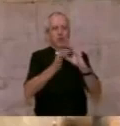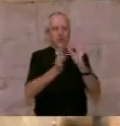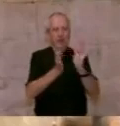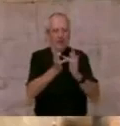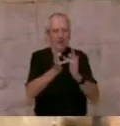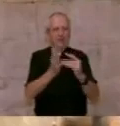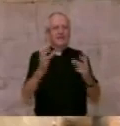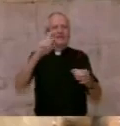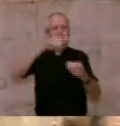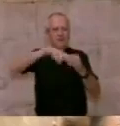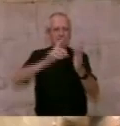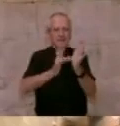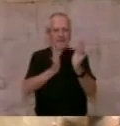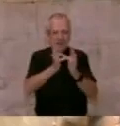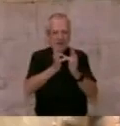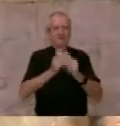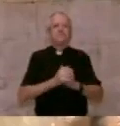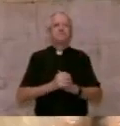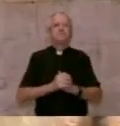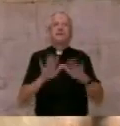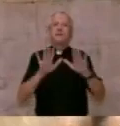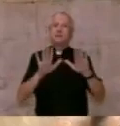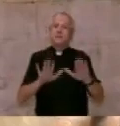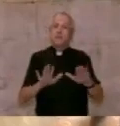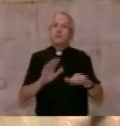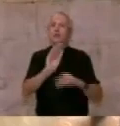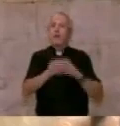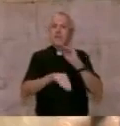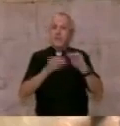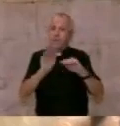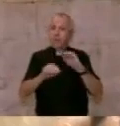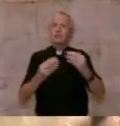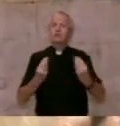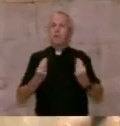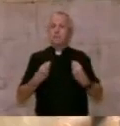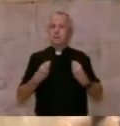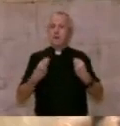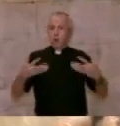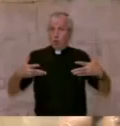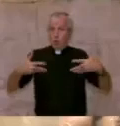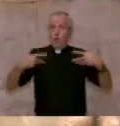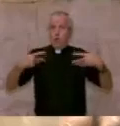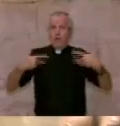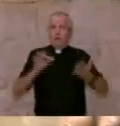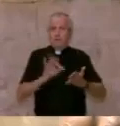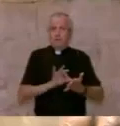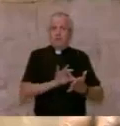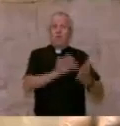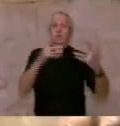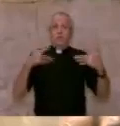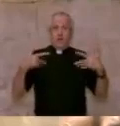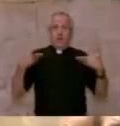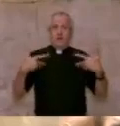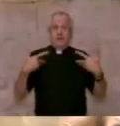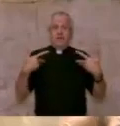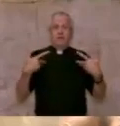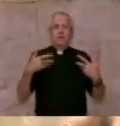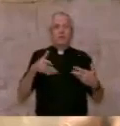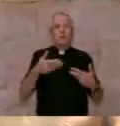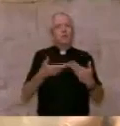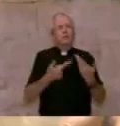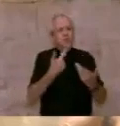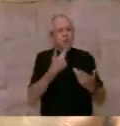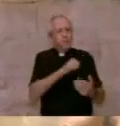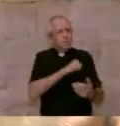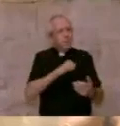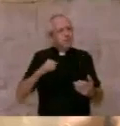Él. Y estamos llamados a vivirlo con alegría, sirviéndole con alegría. Os hago esta